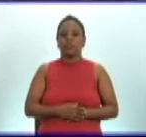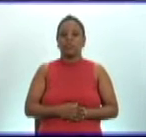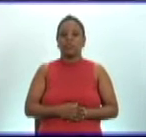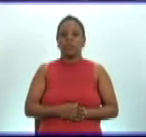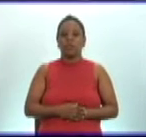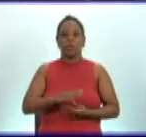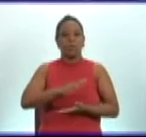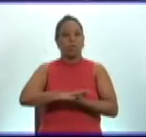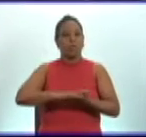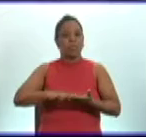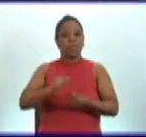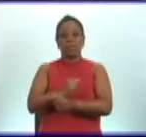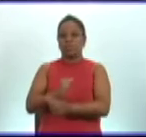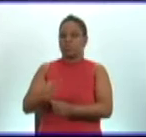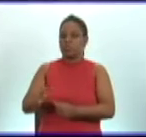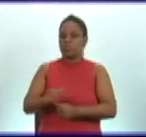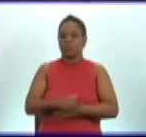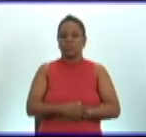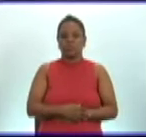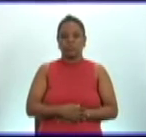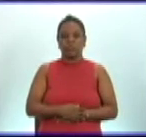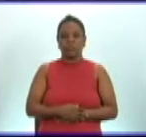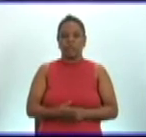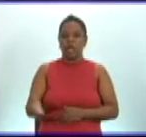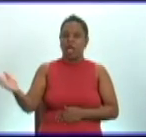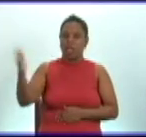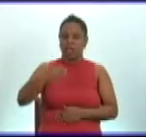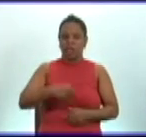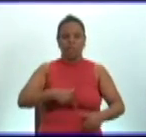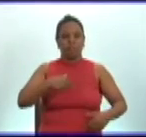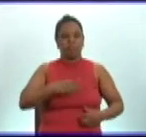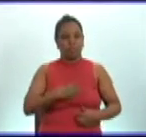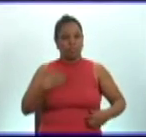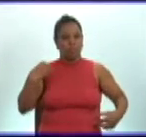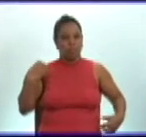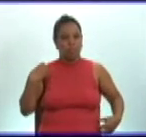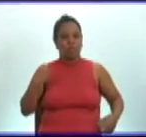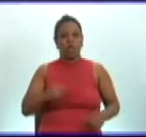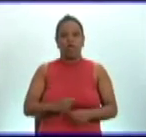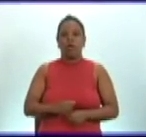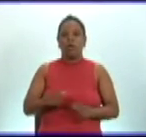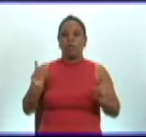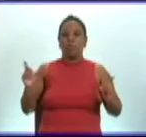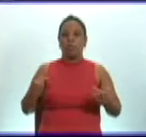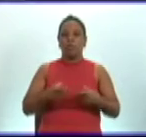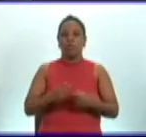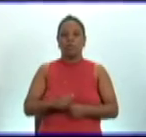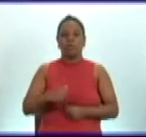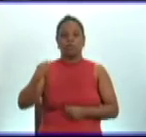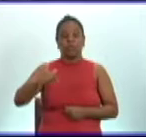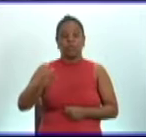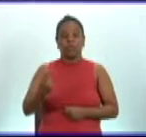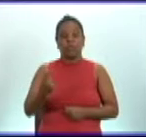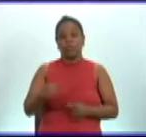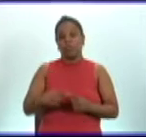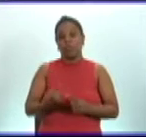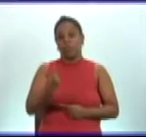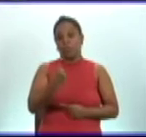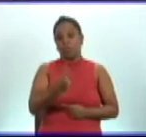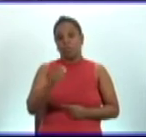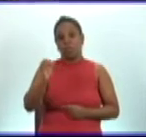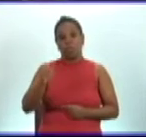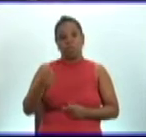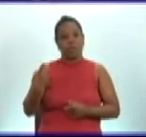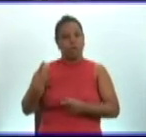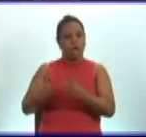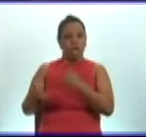su permiso, profesor. Adelante, señor gobernador político. ¿Qué sucede? Estoy aquí porque uno o varios de sus